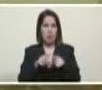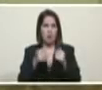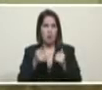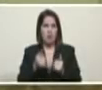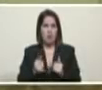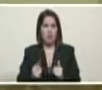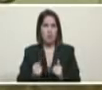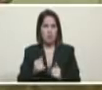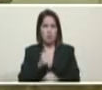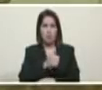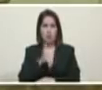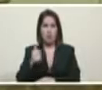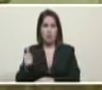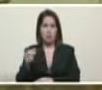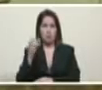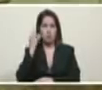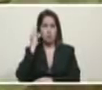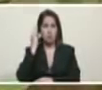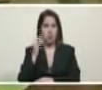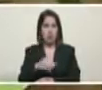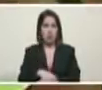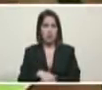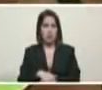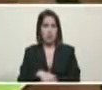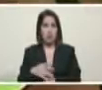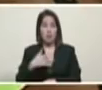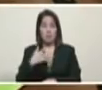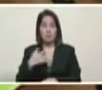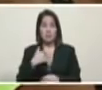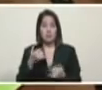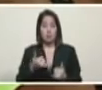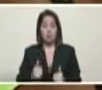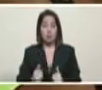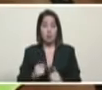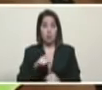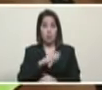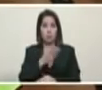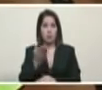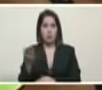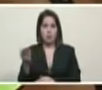de cada una de ustedes, mujeres. Me siento hijo de ustedes.